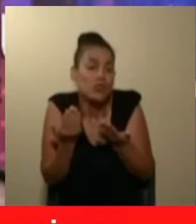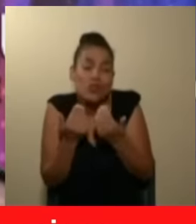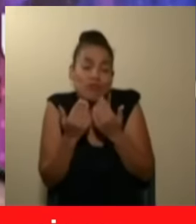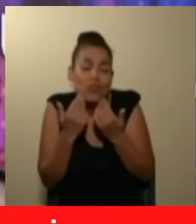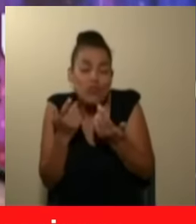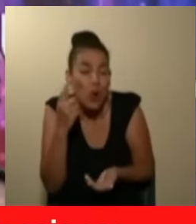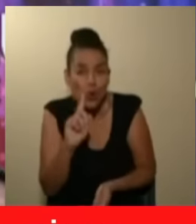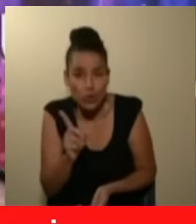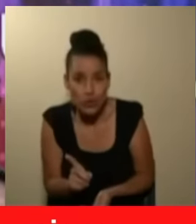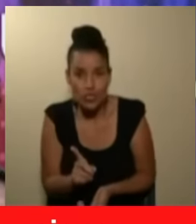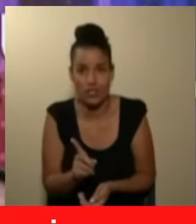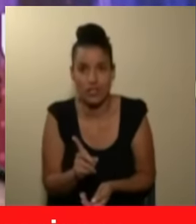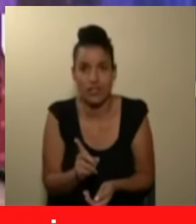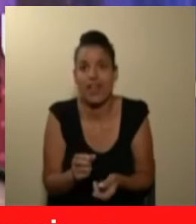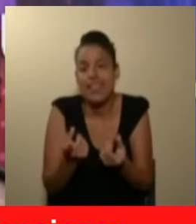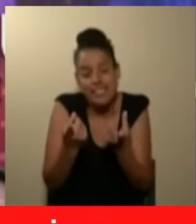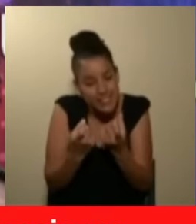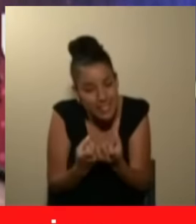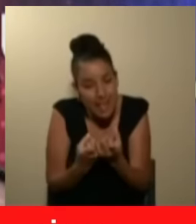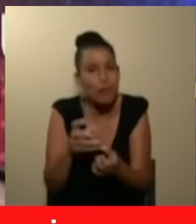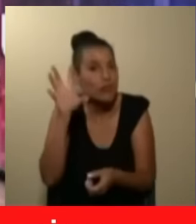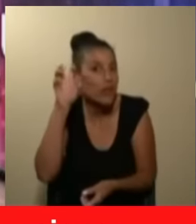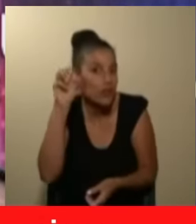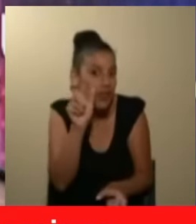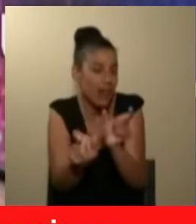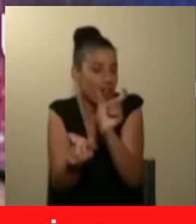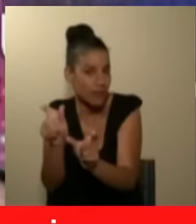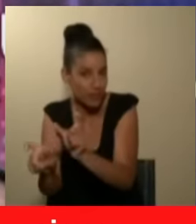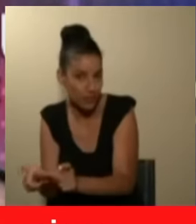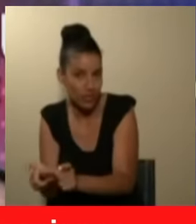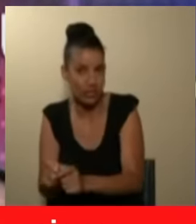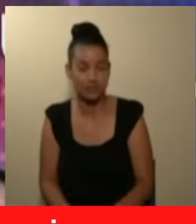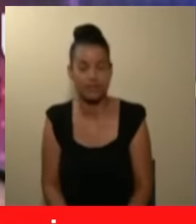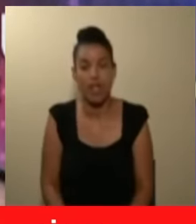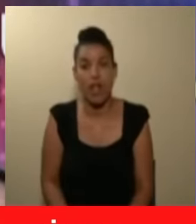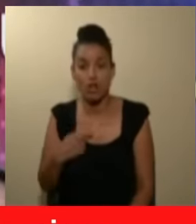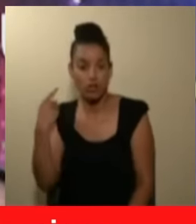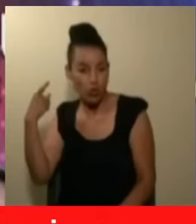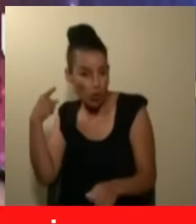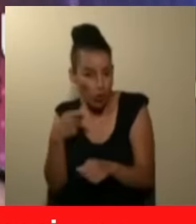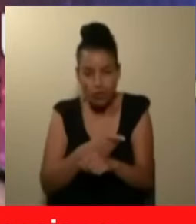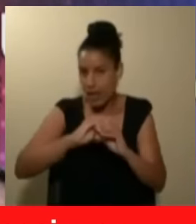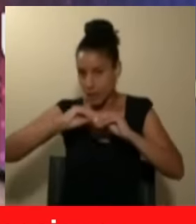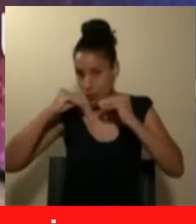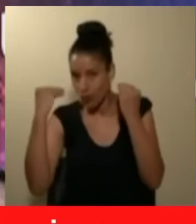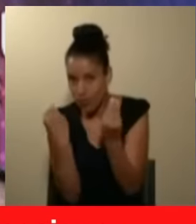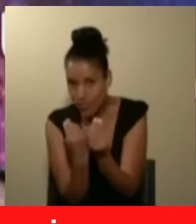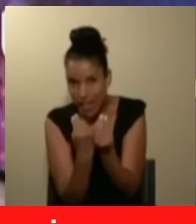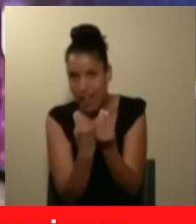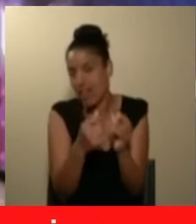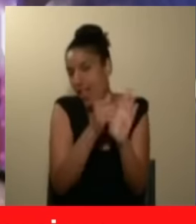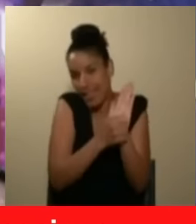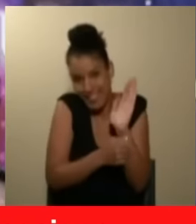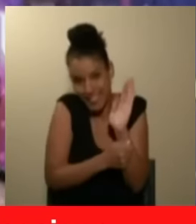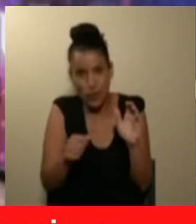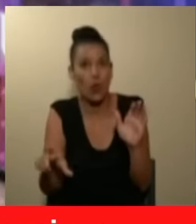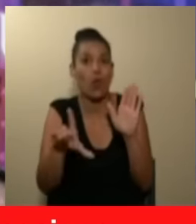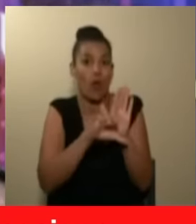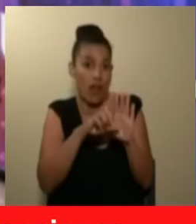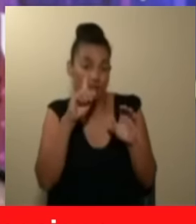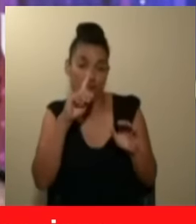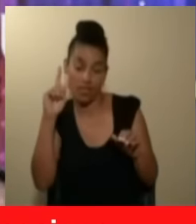a la sociedad civil. Claro que no vamos contra toda la LUC, eso está bien. Vamos contra los 135